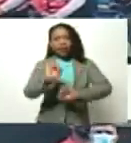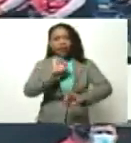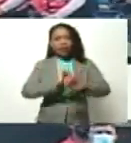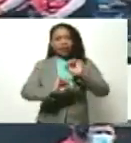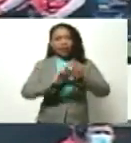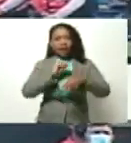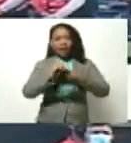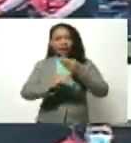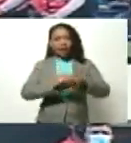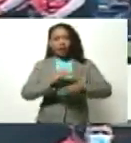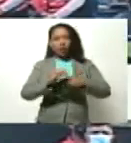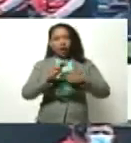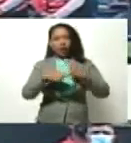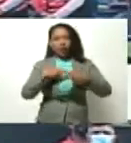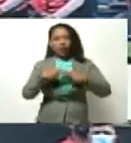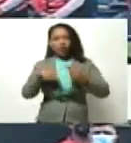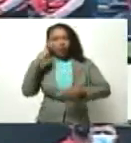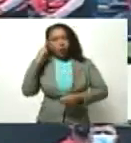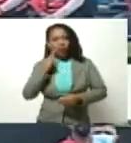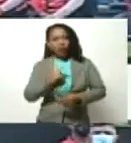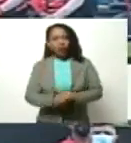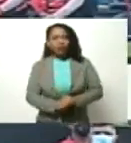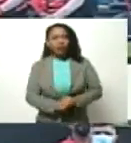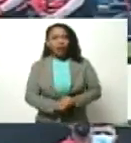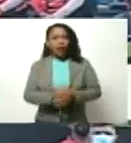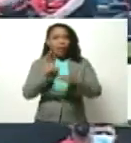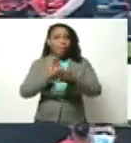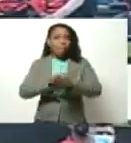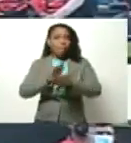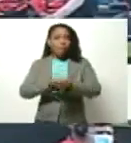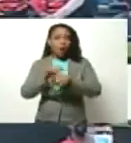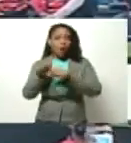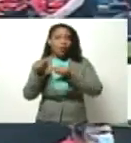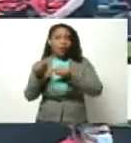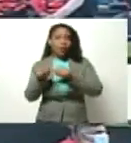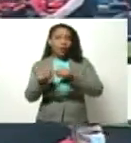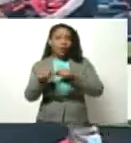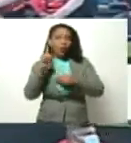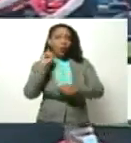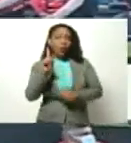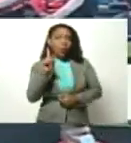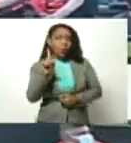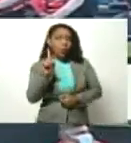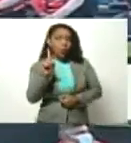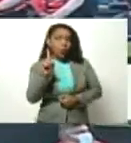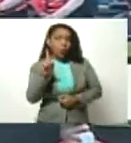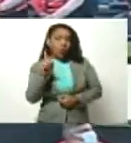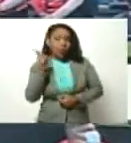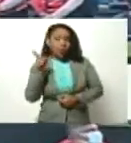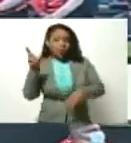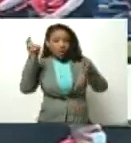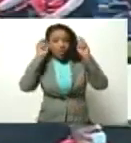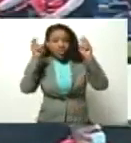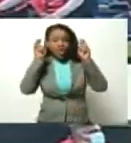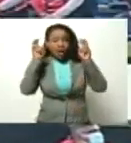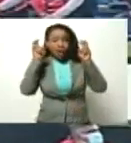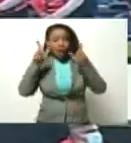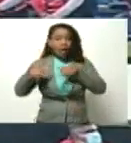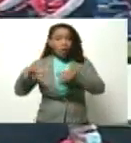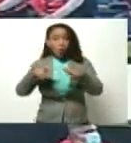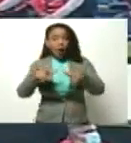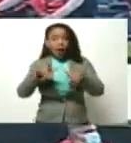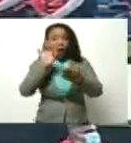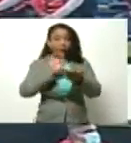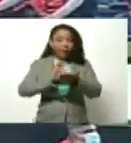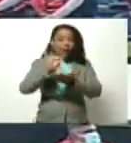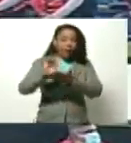y consolidar la Revolución bolivariana y por ello uno de esas áreas estratégicas de esas líneas